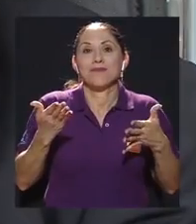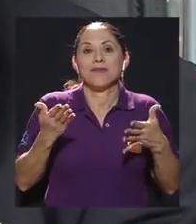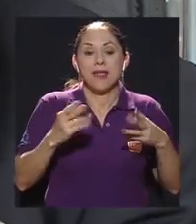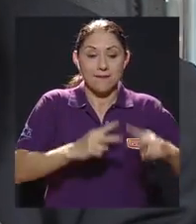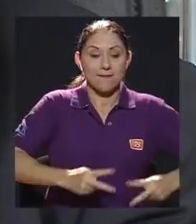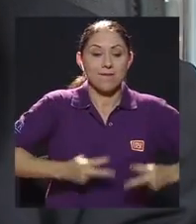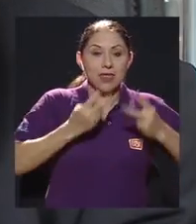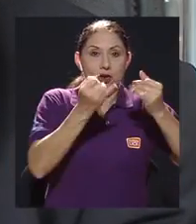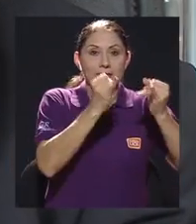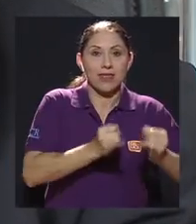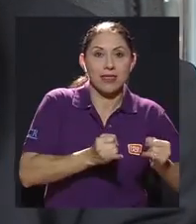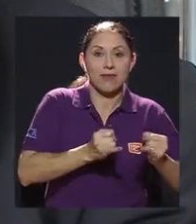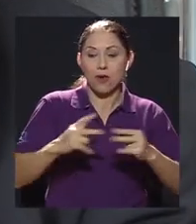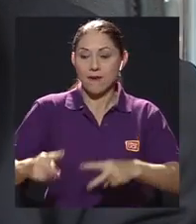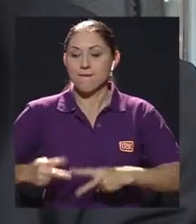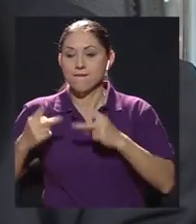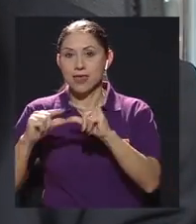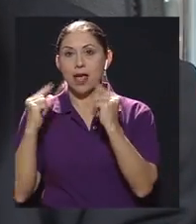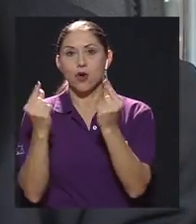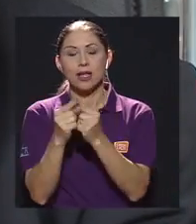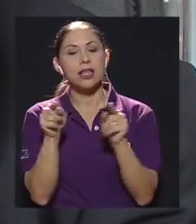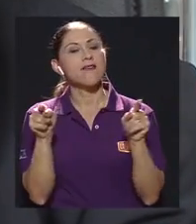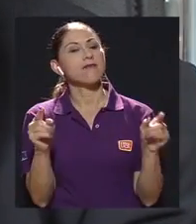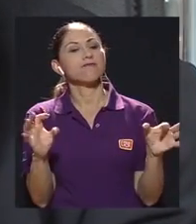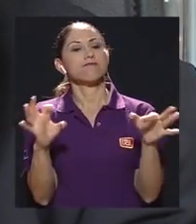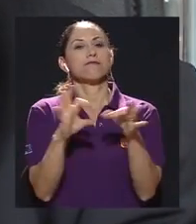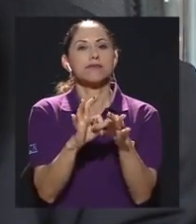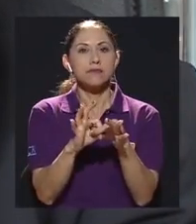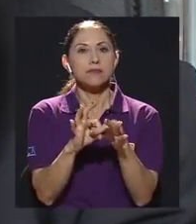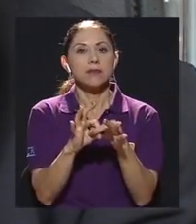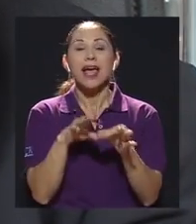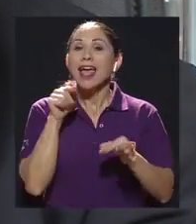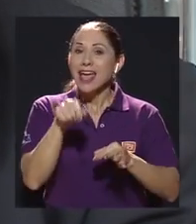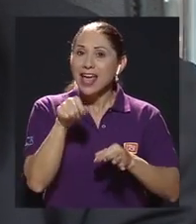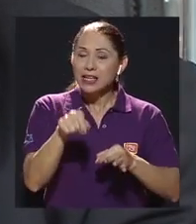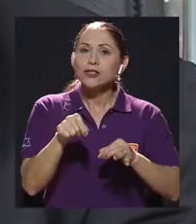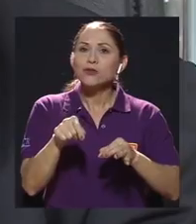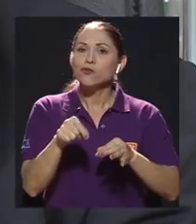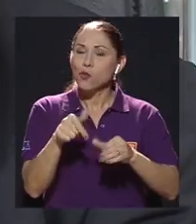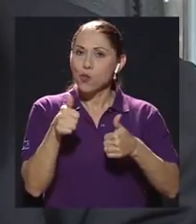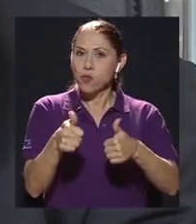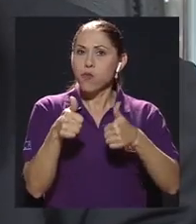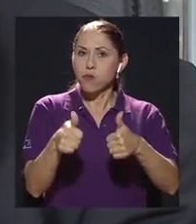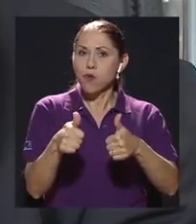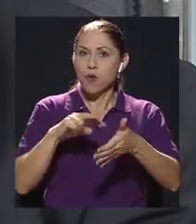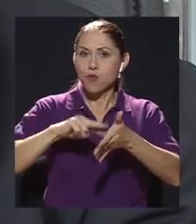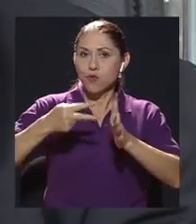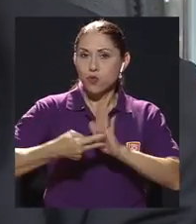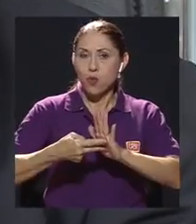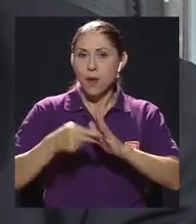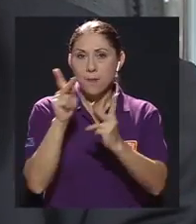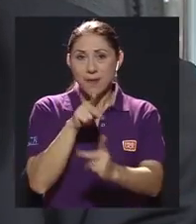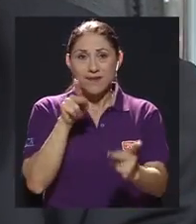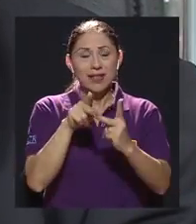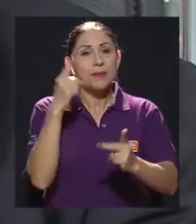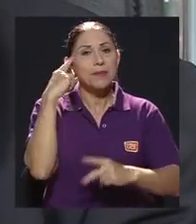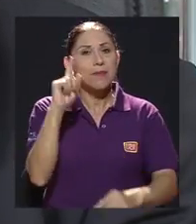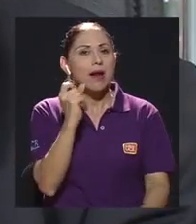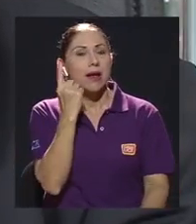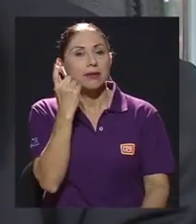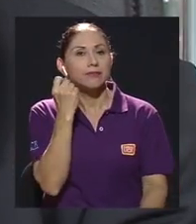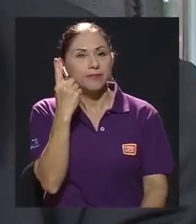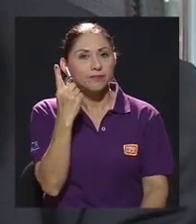con la biografía colectiva. En este caso, ese criterio nos sirve perfectamente para interpretar lo que es